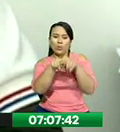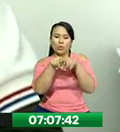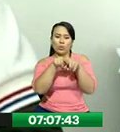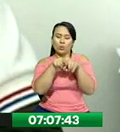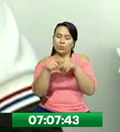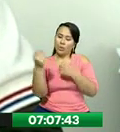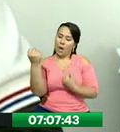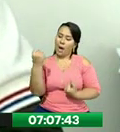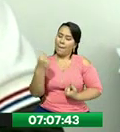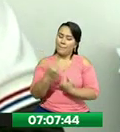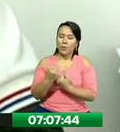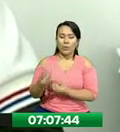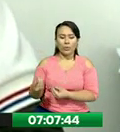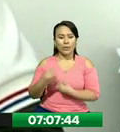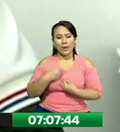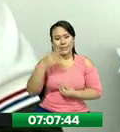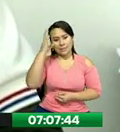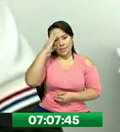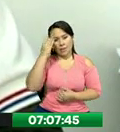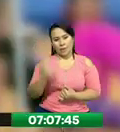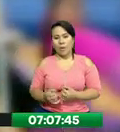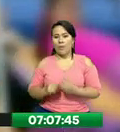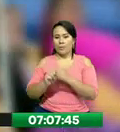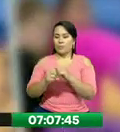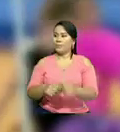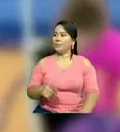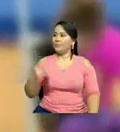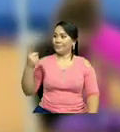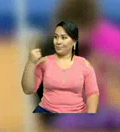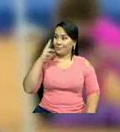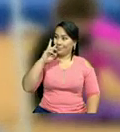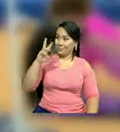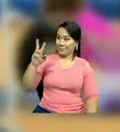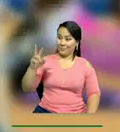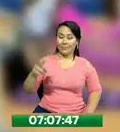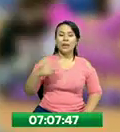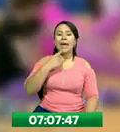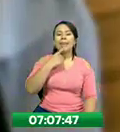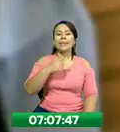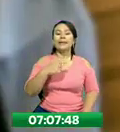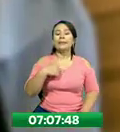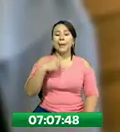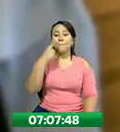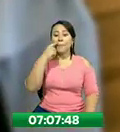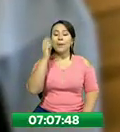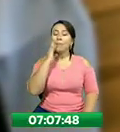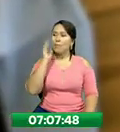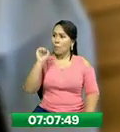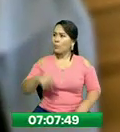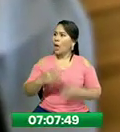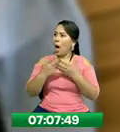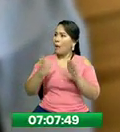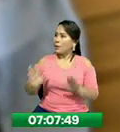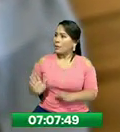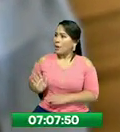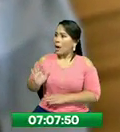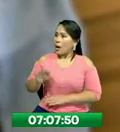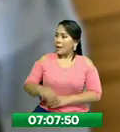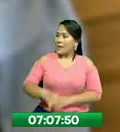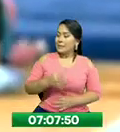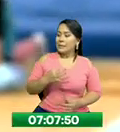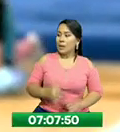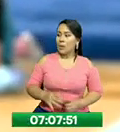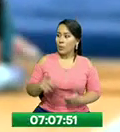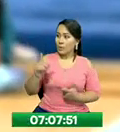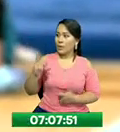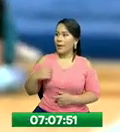nos han apoyado, saben de la situación. Aquí en el gimnasio se asegura que los padres tienen apertura para garantizar la seguridad de sus hijos.